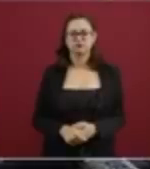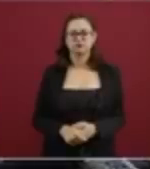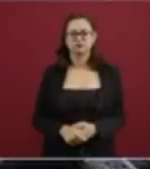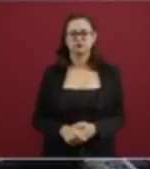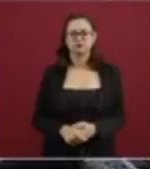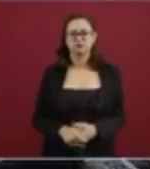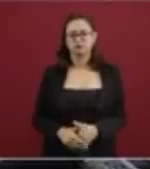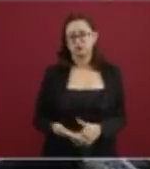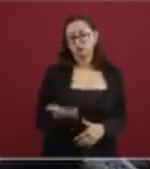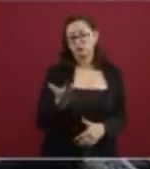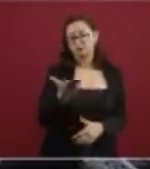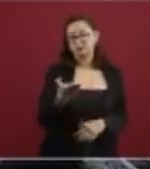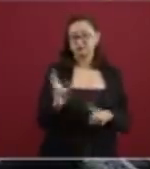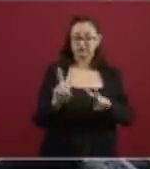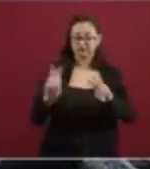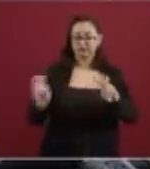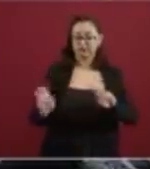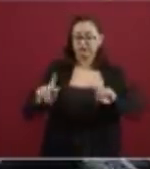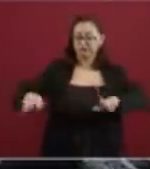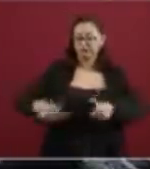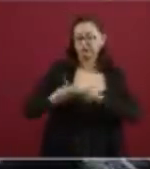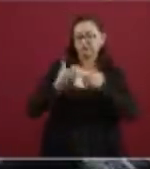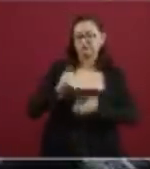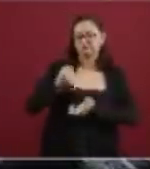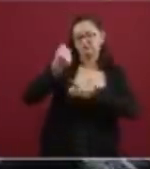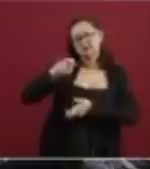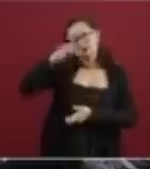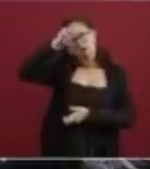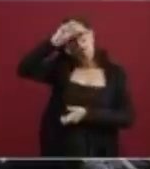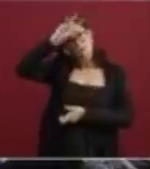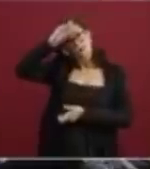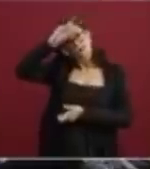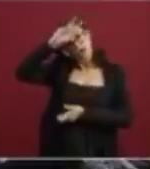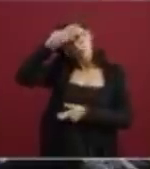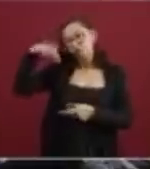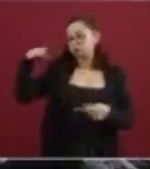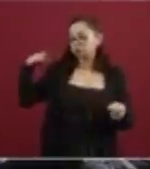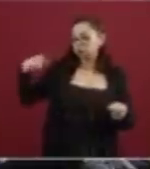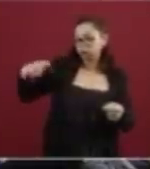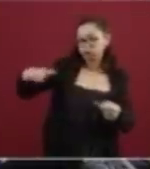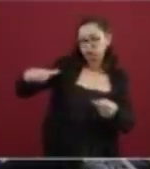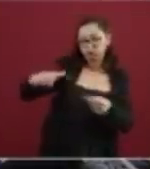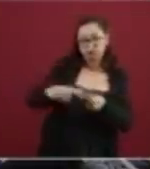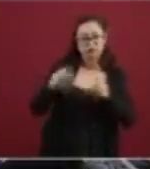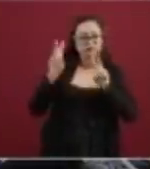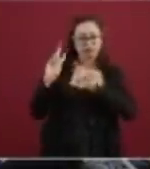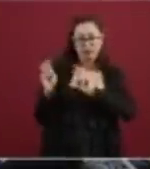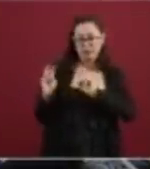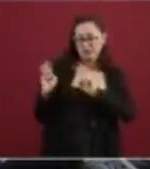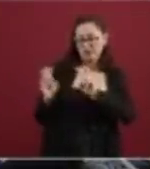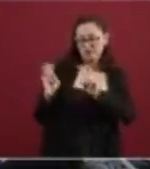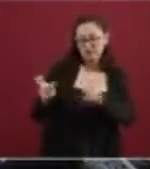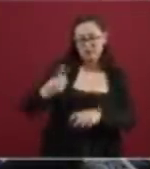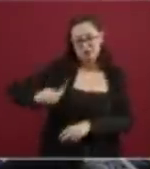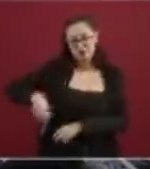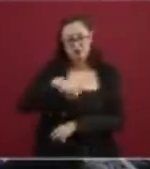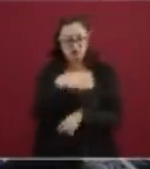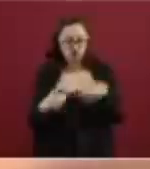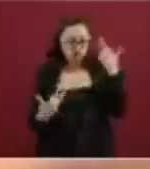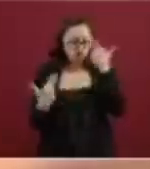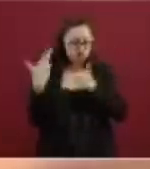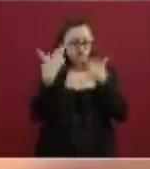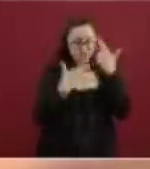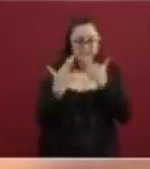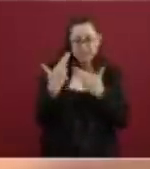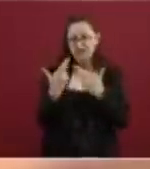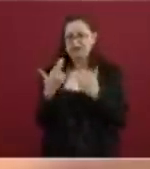fondo minero en los últimos días. Estuvimos haciendo una revisión de lo que recibieron los